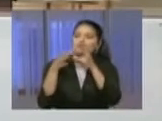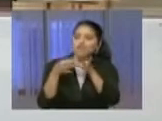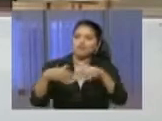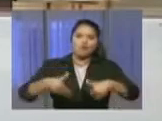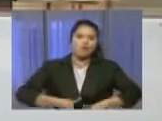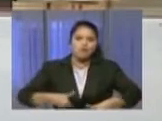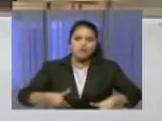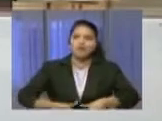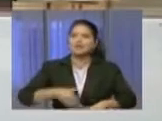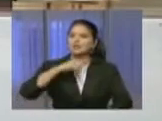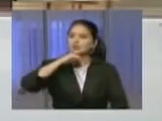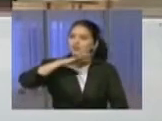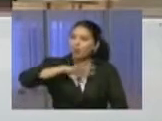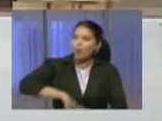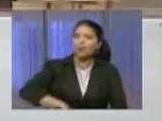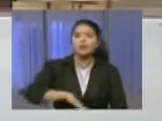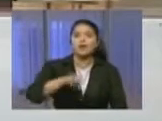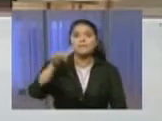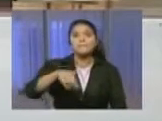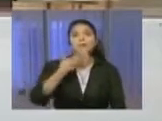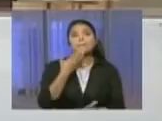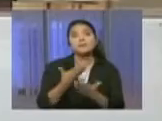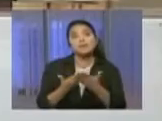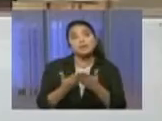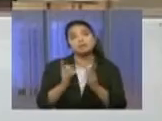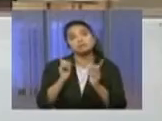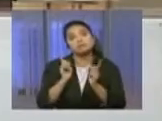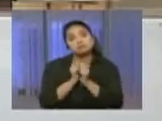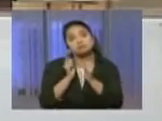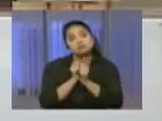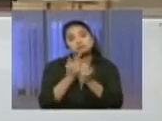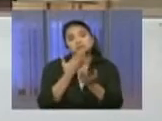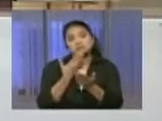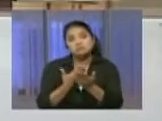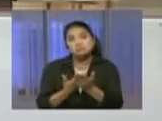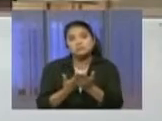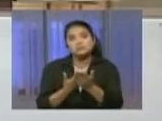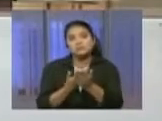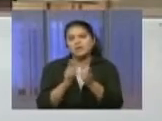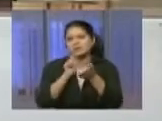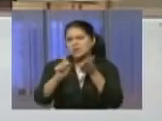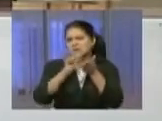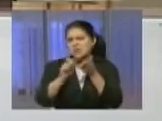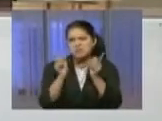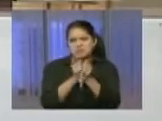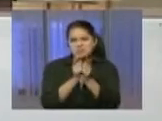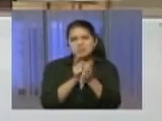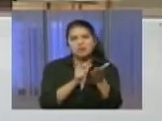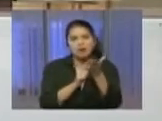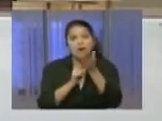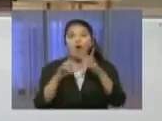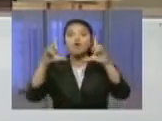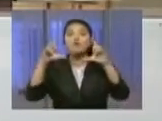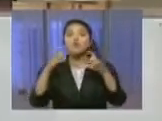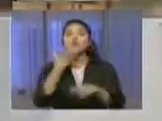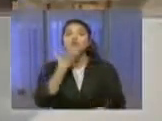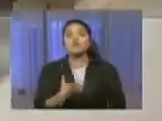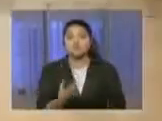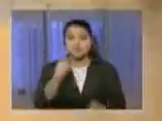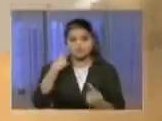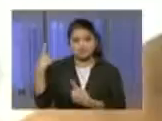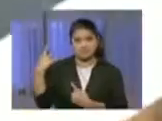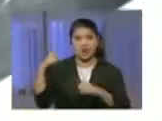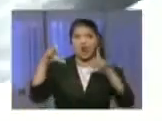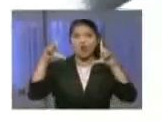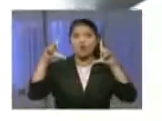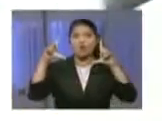historia aquí me pidieron modestamente un un prólogo Aquí está una foto de Fidel Mira esta foto